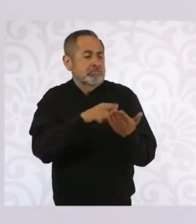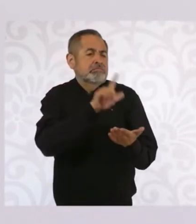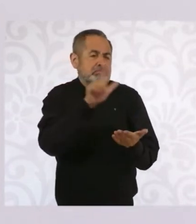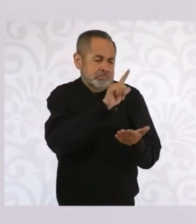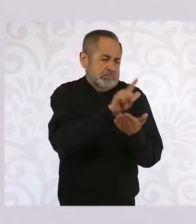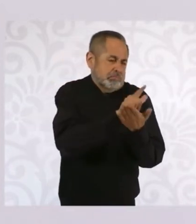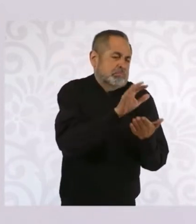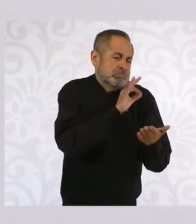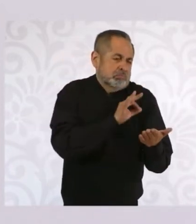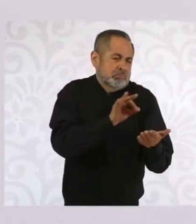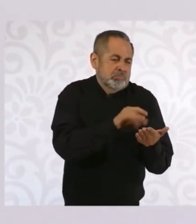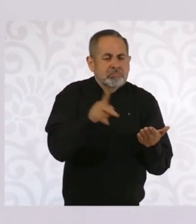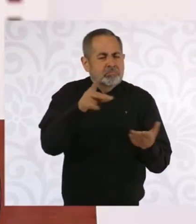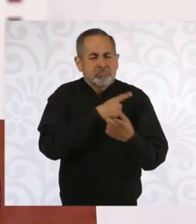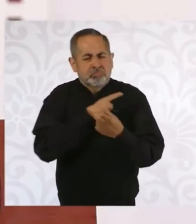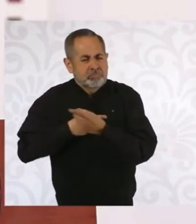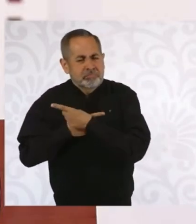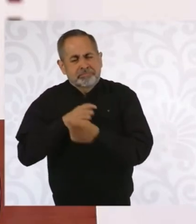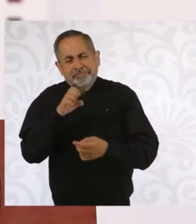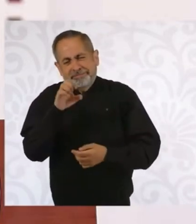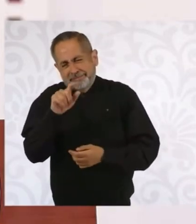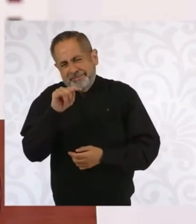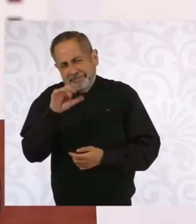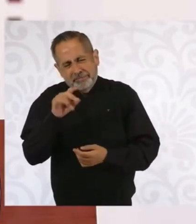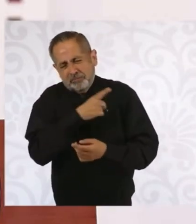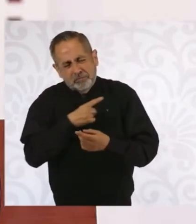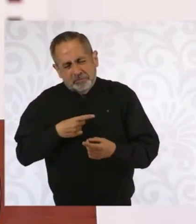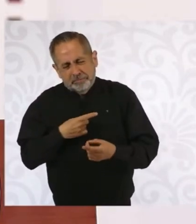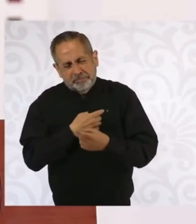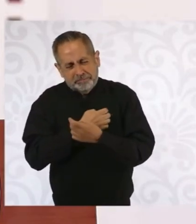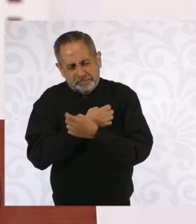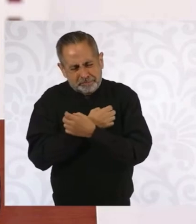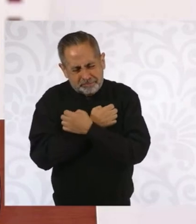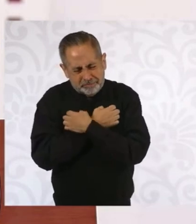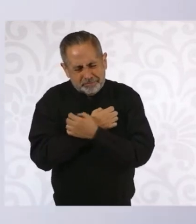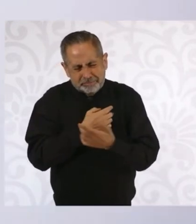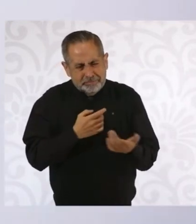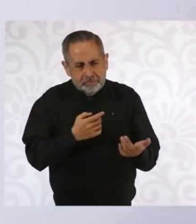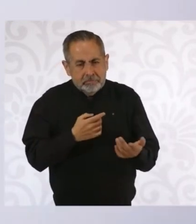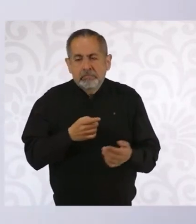O sea, ese es el punto. Y por eso es tan grave.